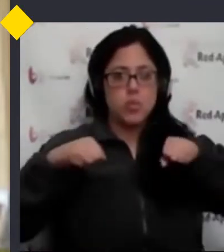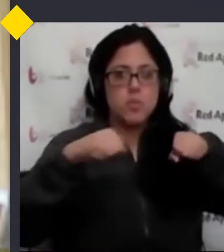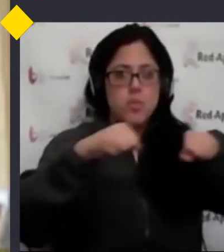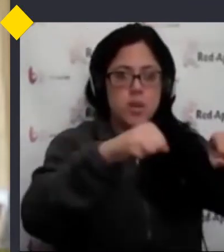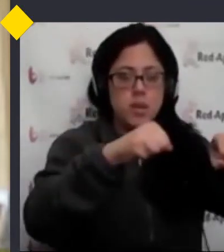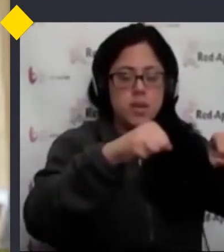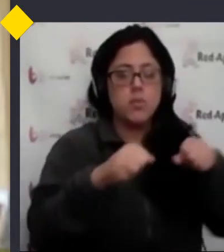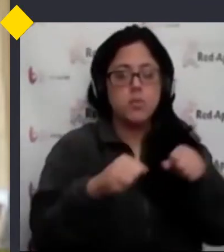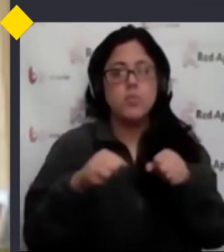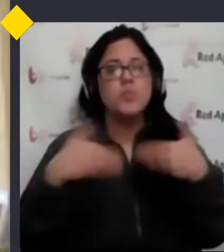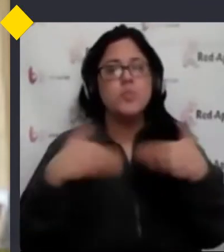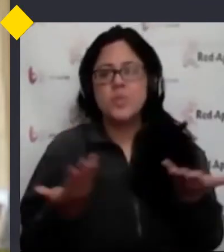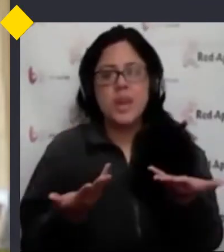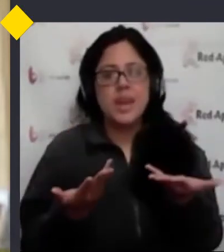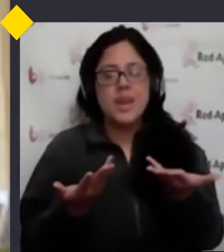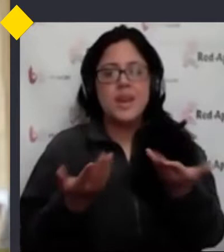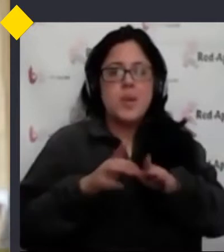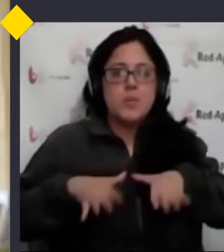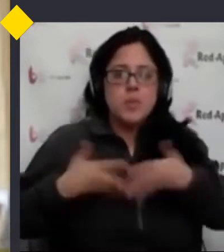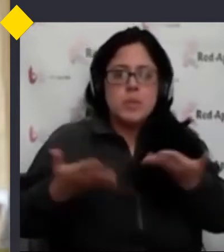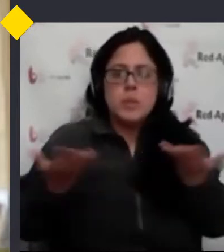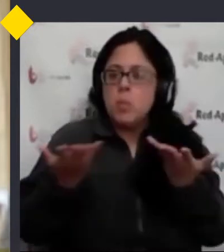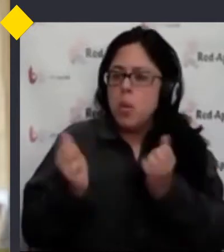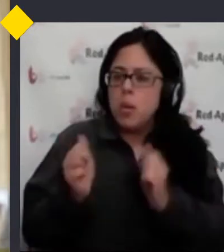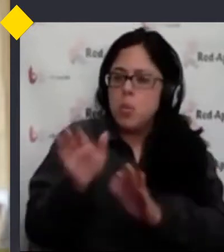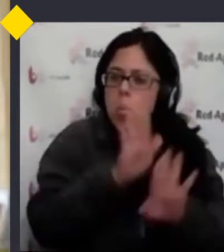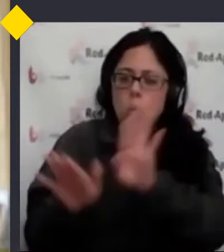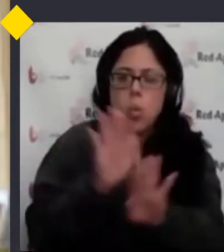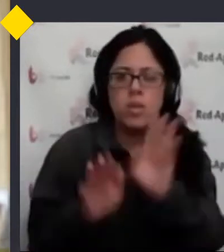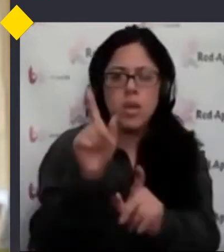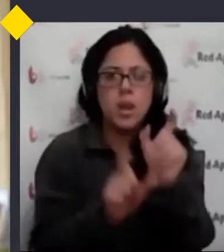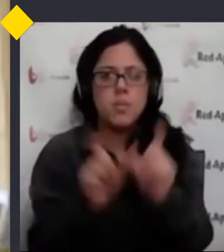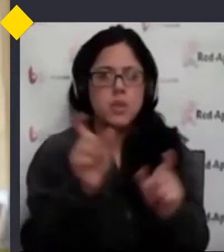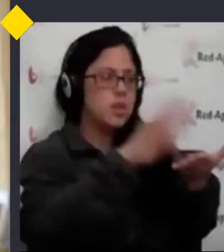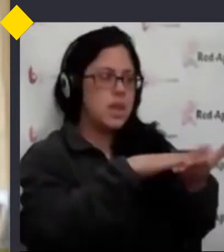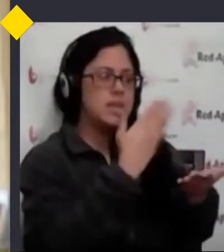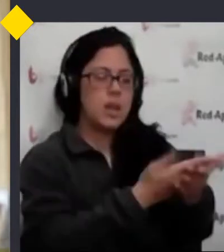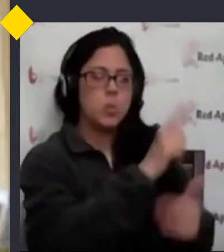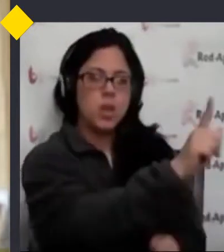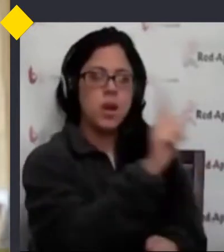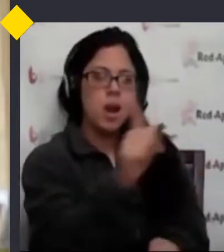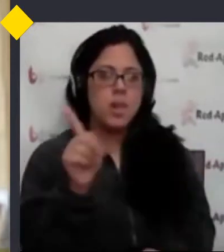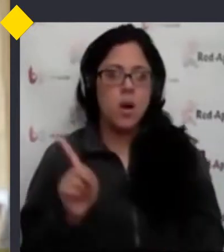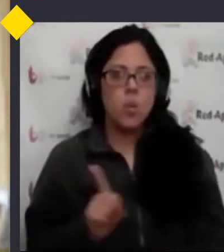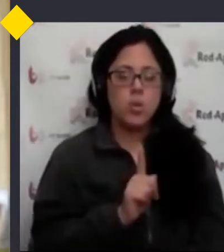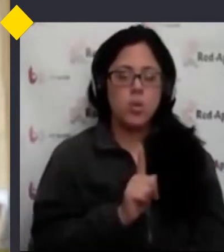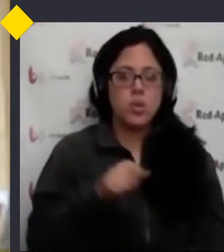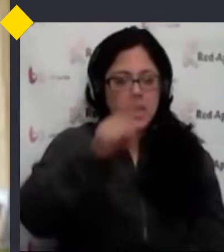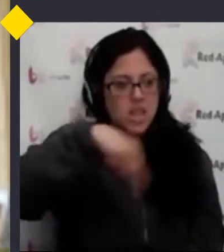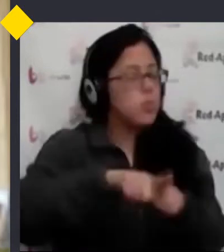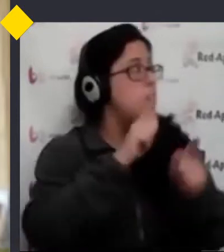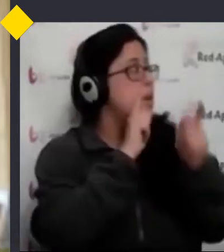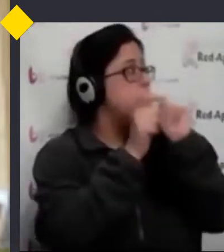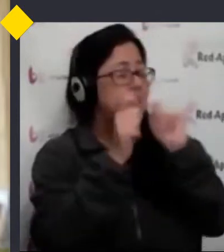este espíritu de cómo los podemos proteger y cómo cuidamos también la salud de estos colaboradores que están más expuestos por estar en este